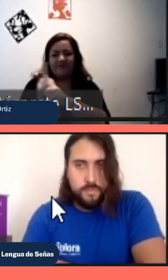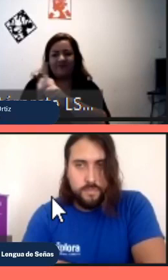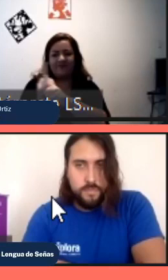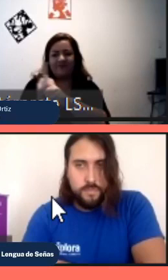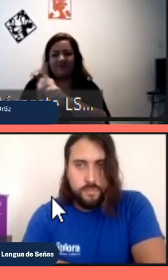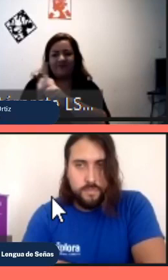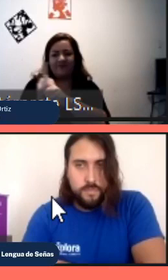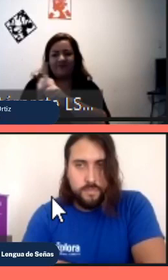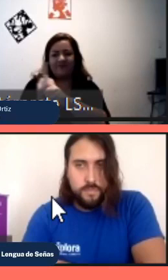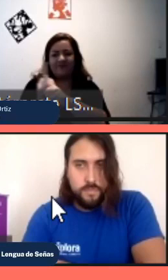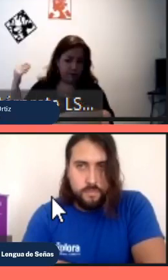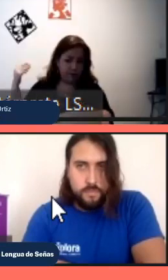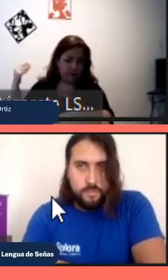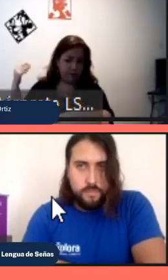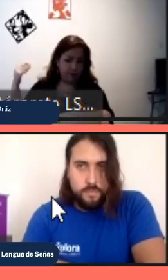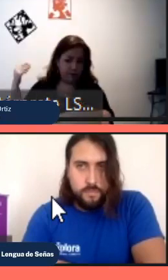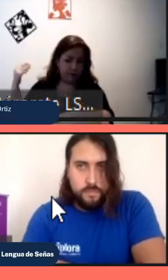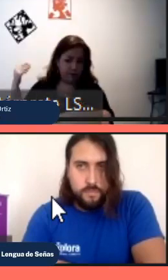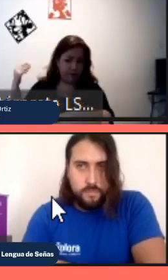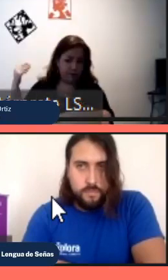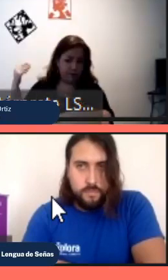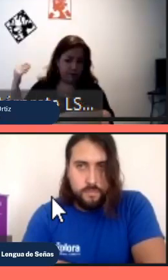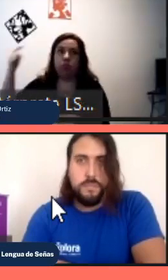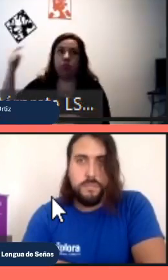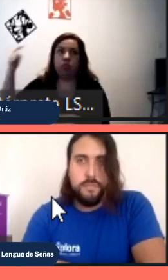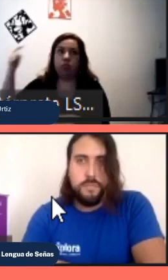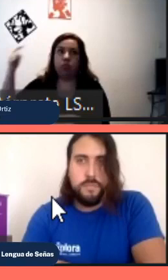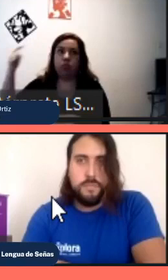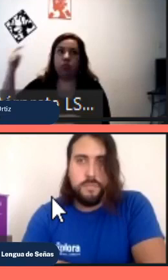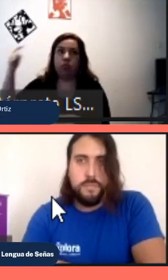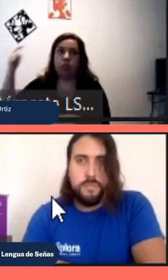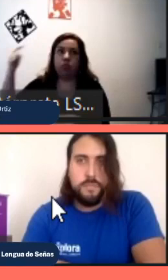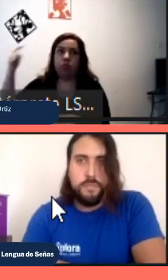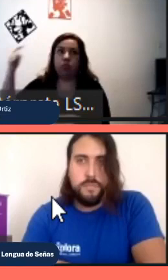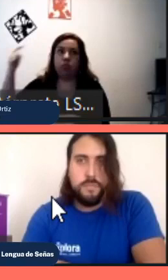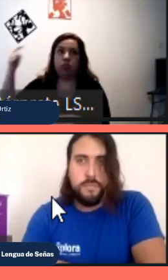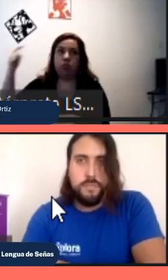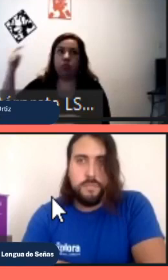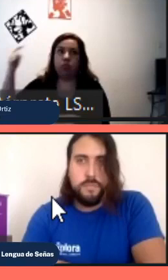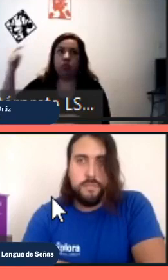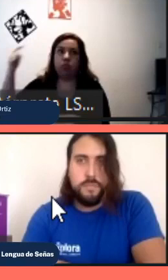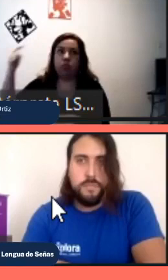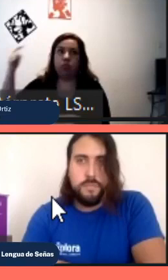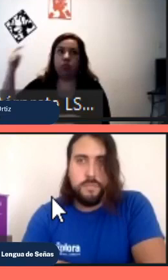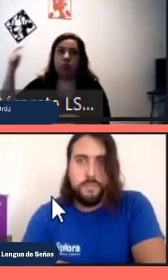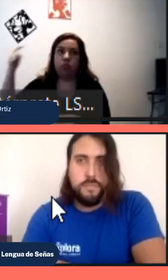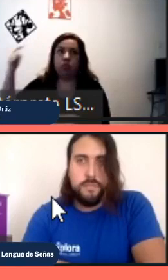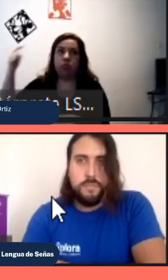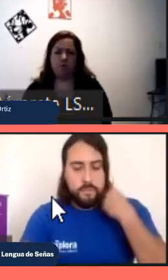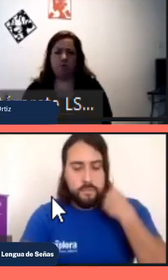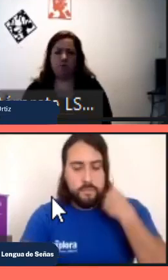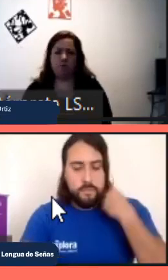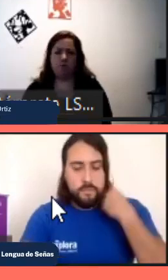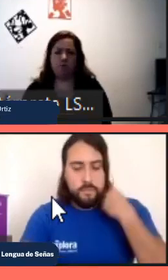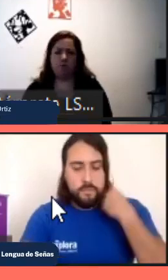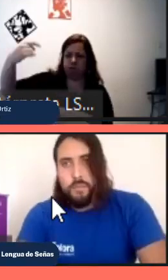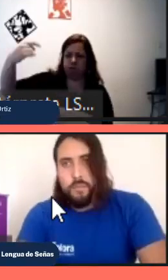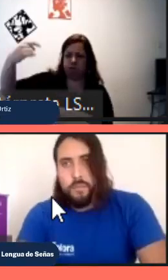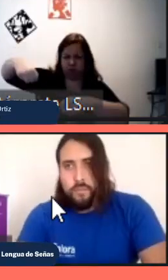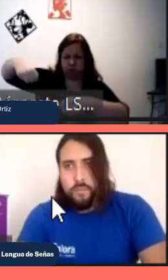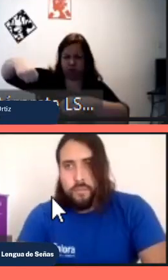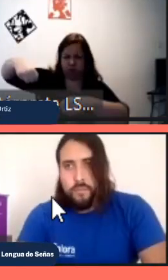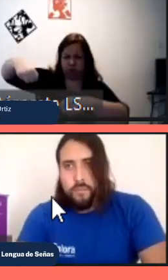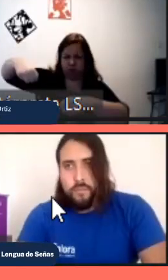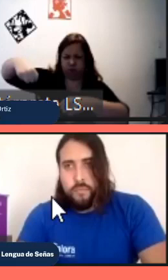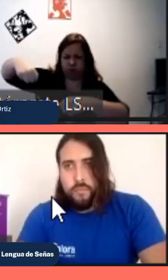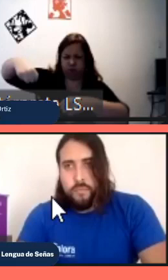Lo que se nos viene de inmediato a la cabeza cuando hablamos de animales prehistóricos son los imponentes dinosaurios. Y de hecho, lo